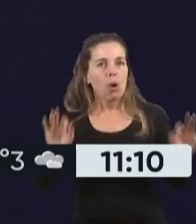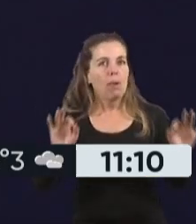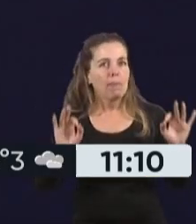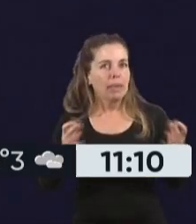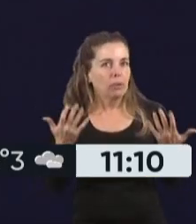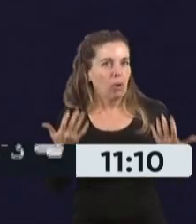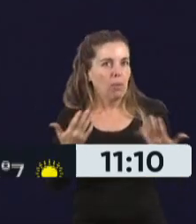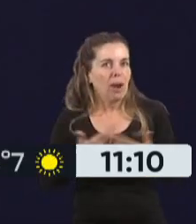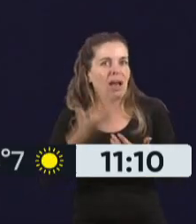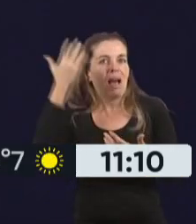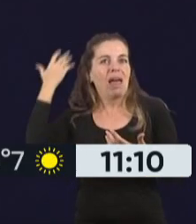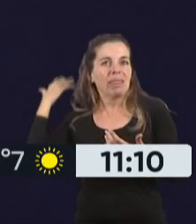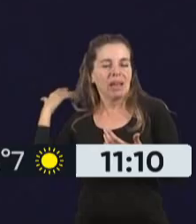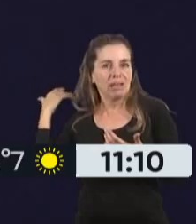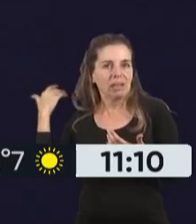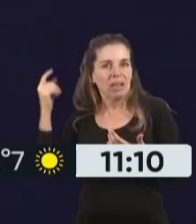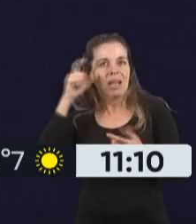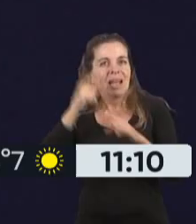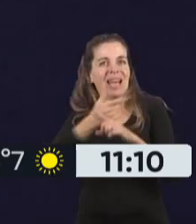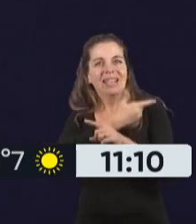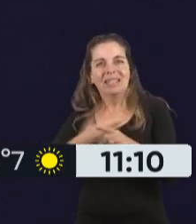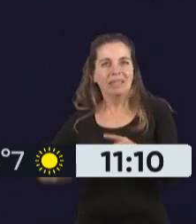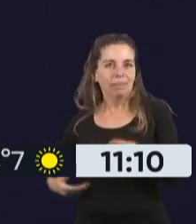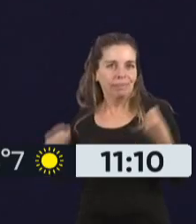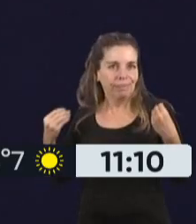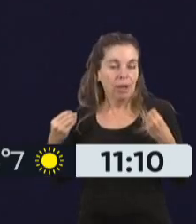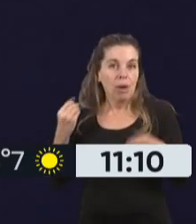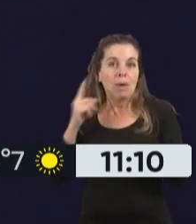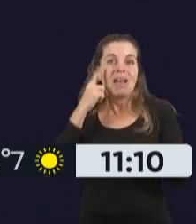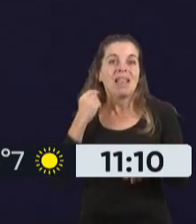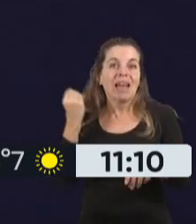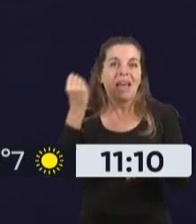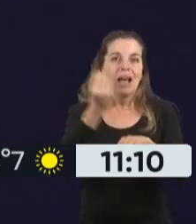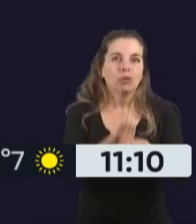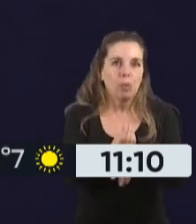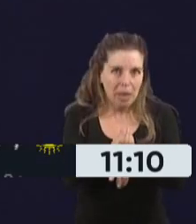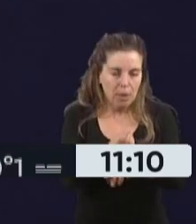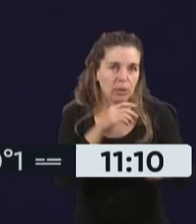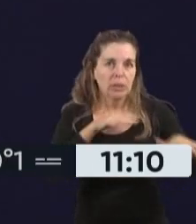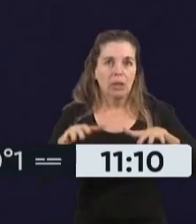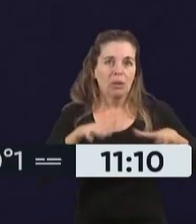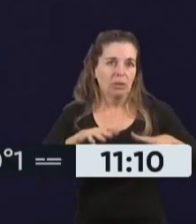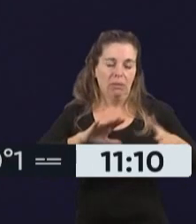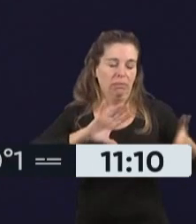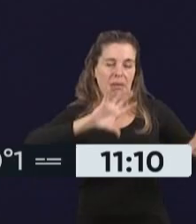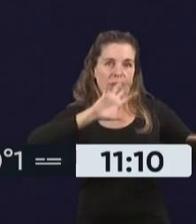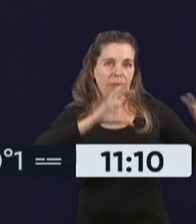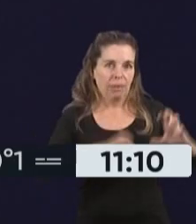qué tan altas eran las llamas en el infierno en el que nos encontrábamos el 10 de diciembre y del que estamos tratando de